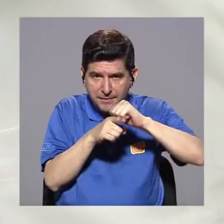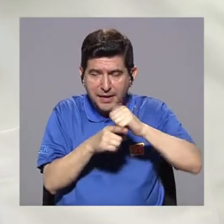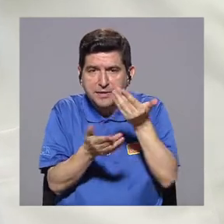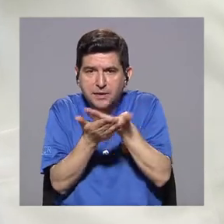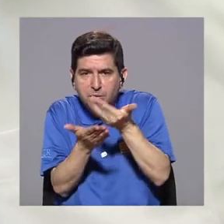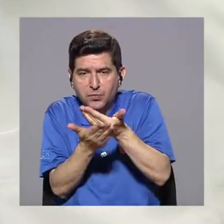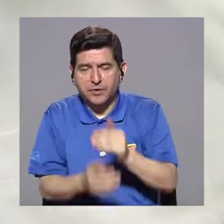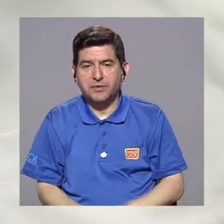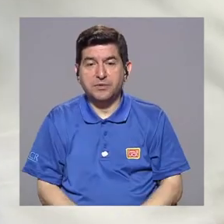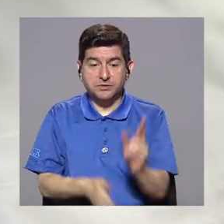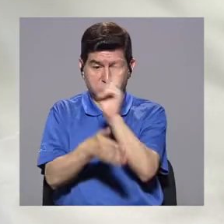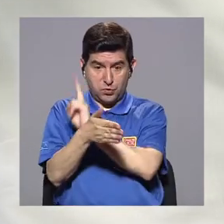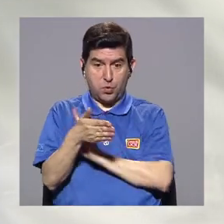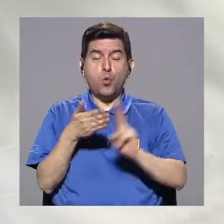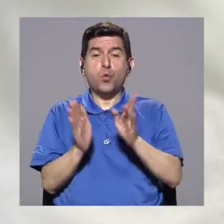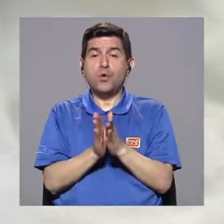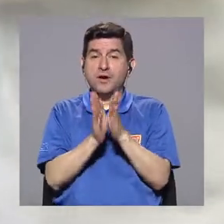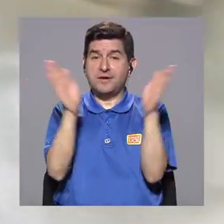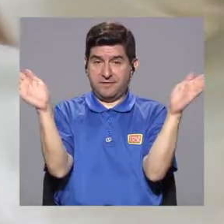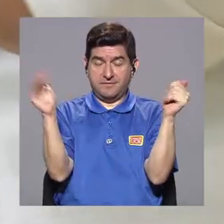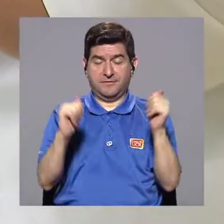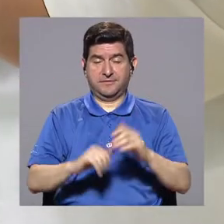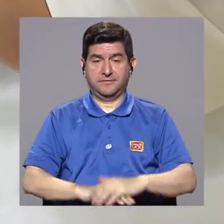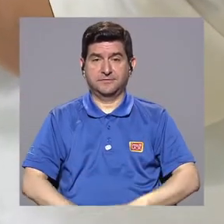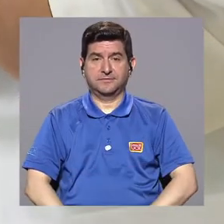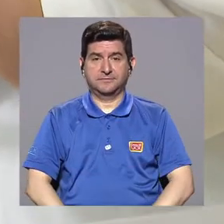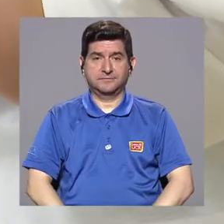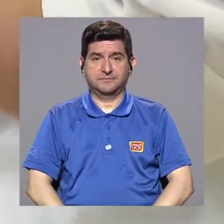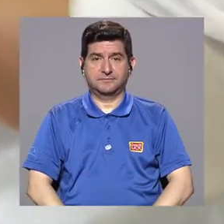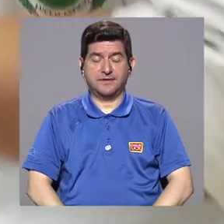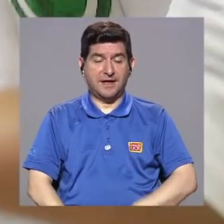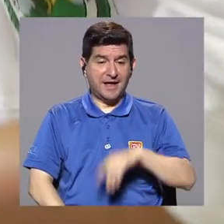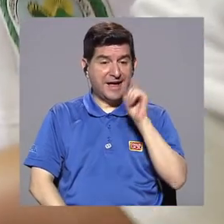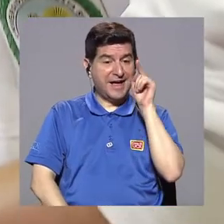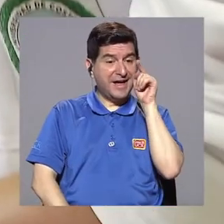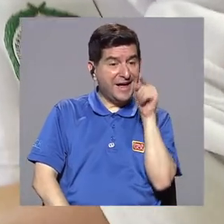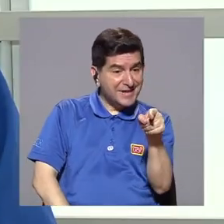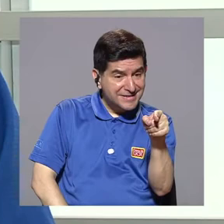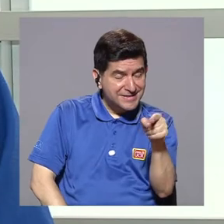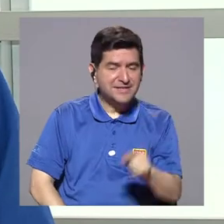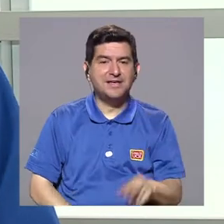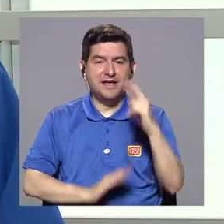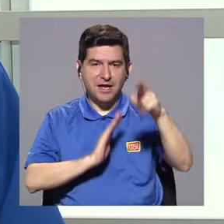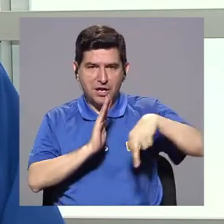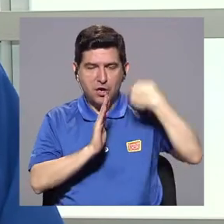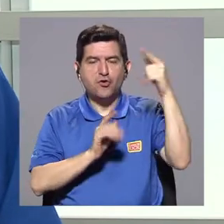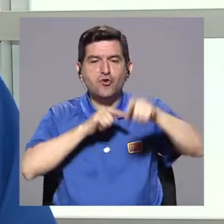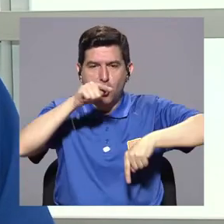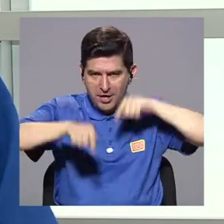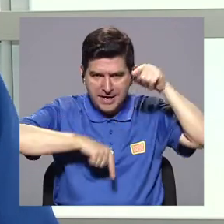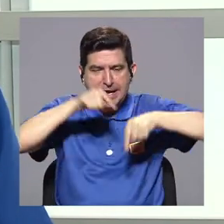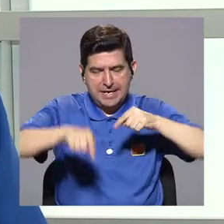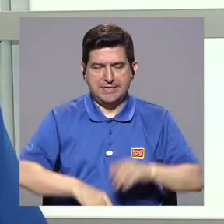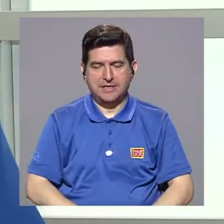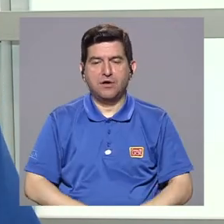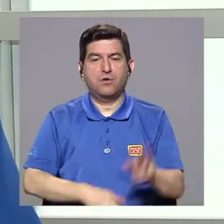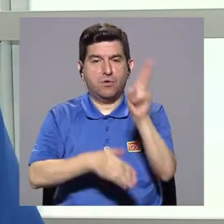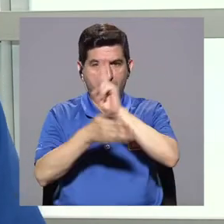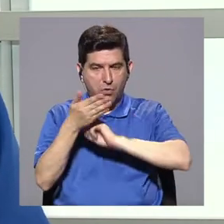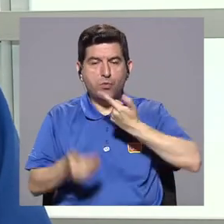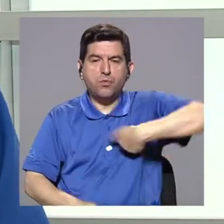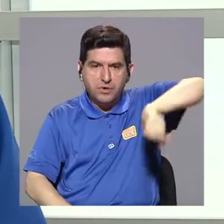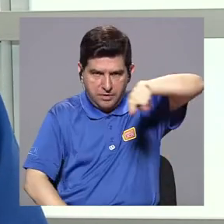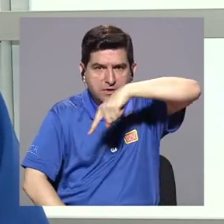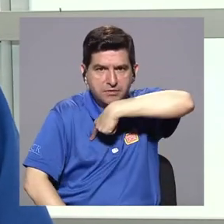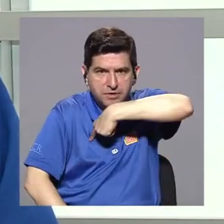estos ensayos, ¿verdad? Entonces, la universidad en general, ahí es donde se destaca mucho su papel crítico.